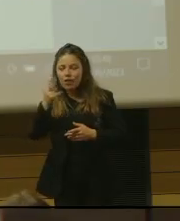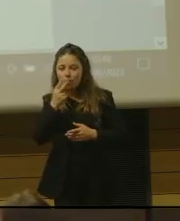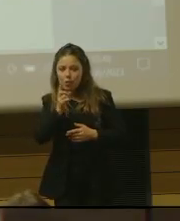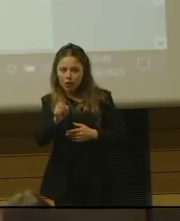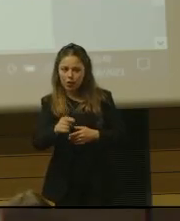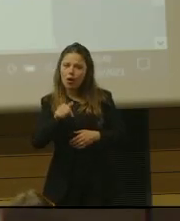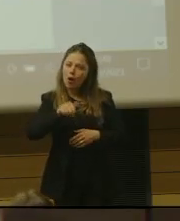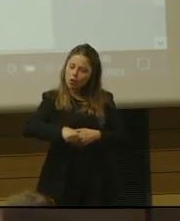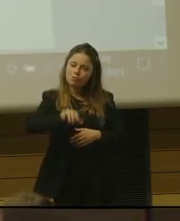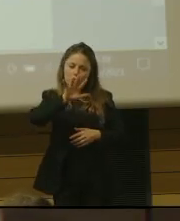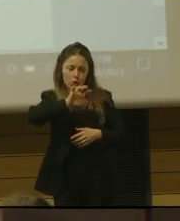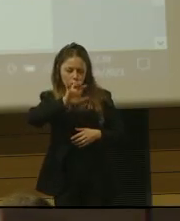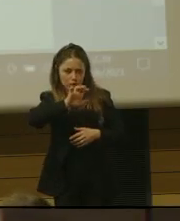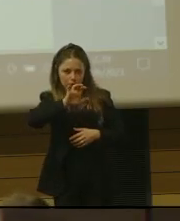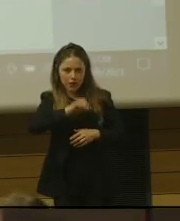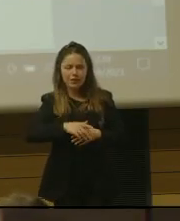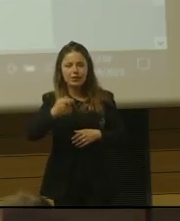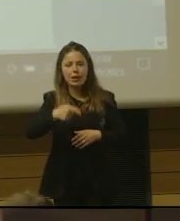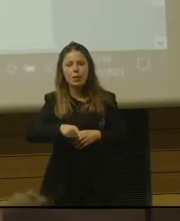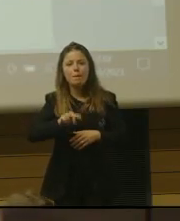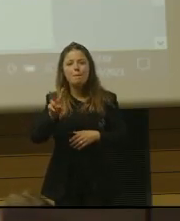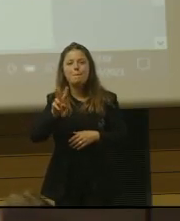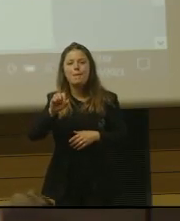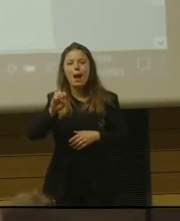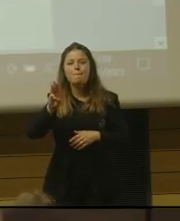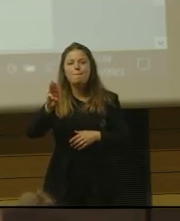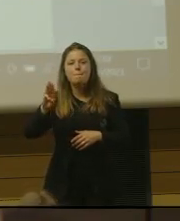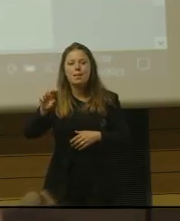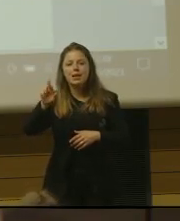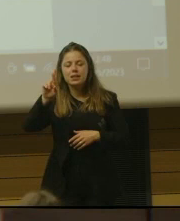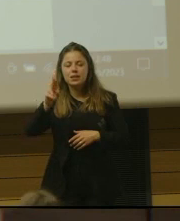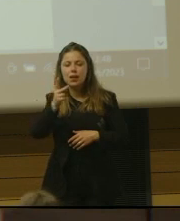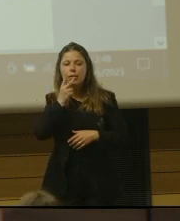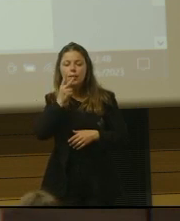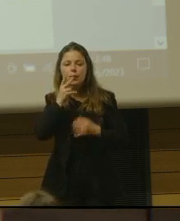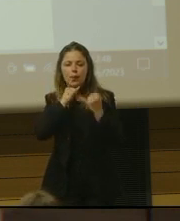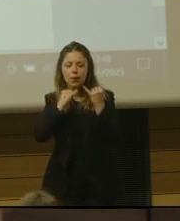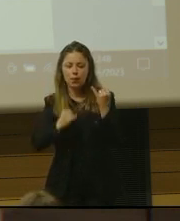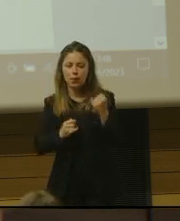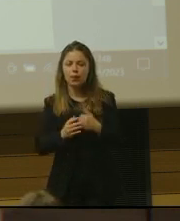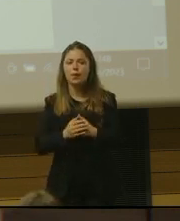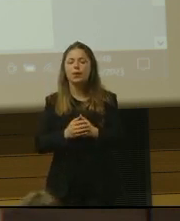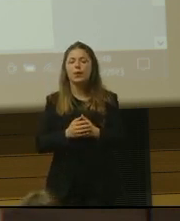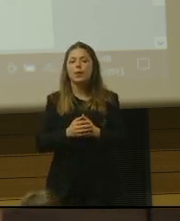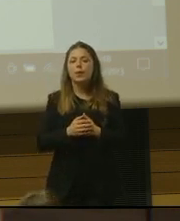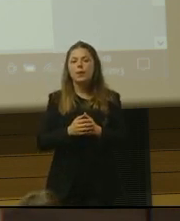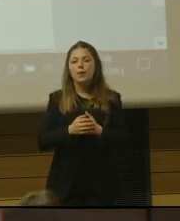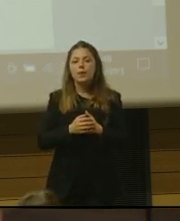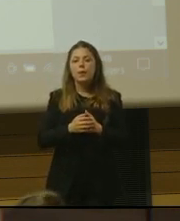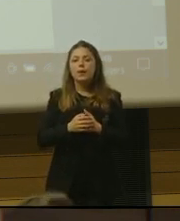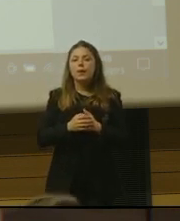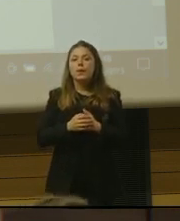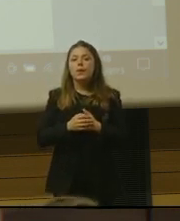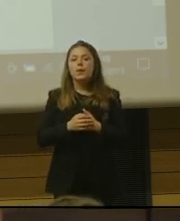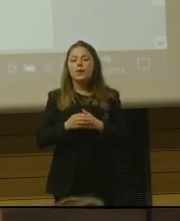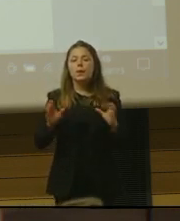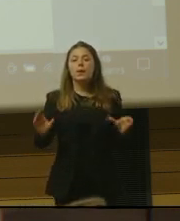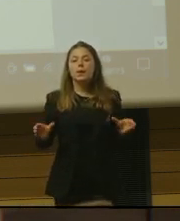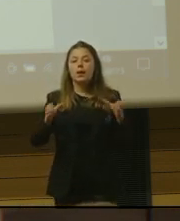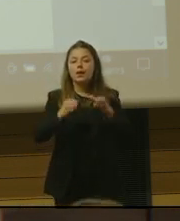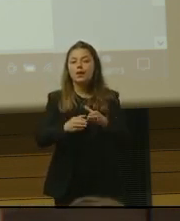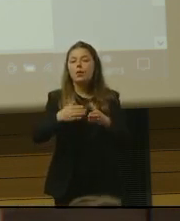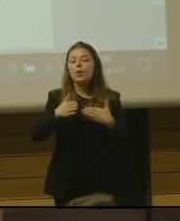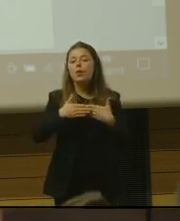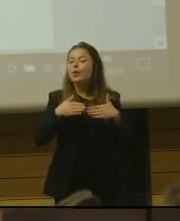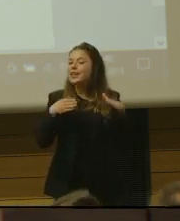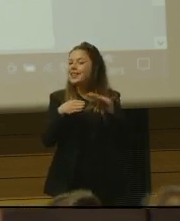porque hoy también hemos hablado de los vapers, ¿vale? En vuestro colectivo, ¿es la puerta de entrada también para el